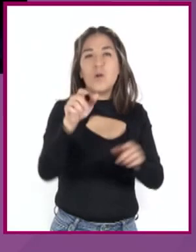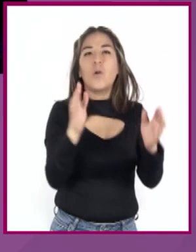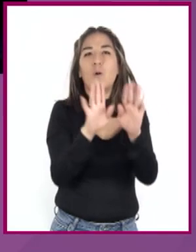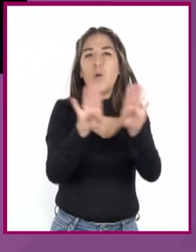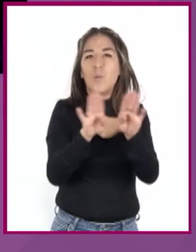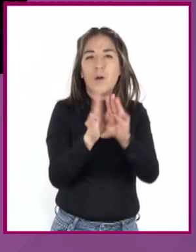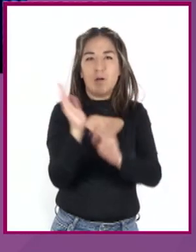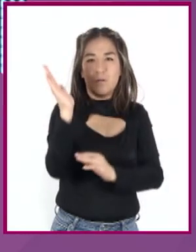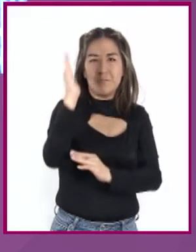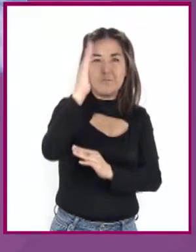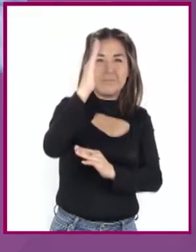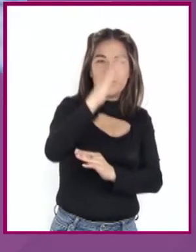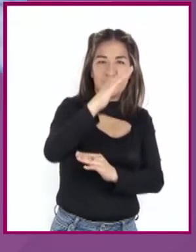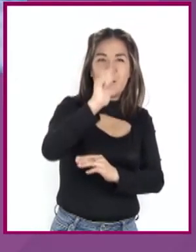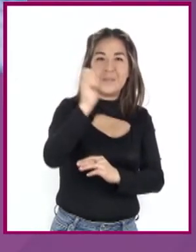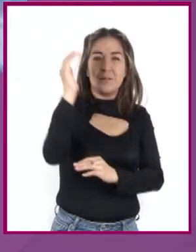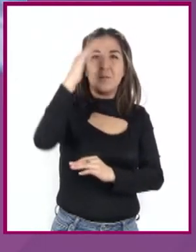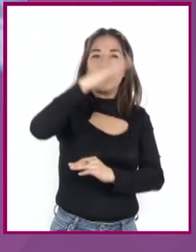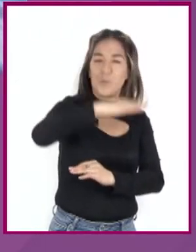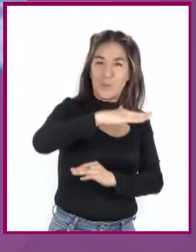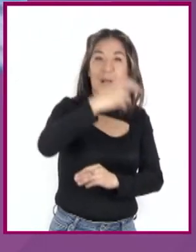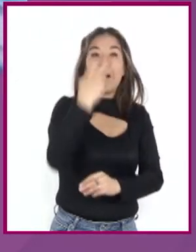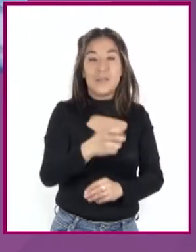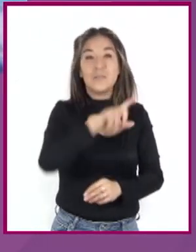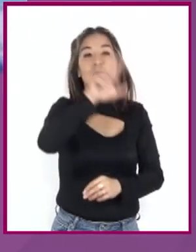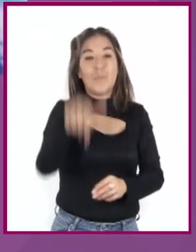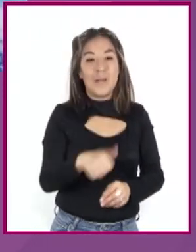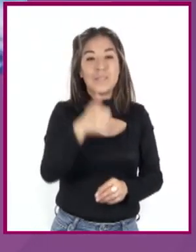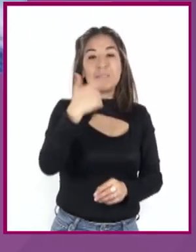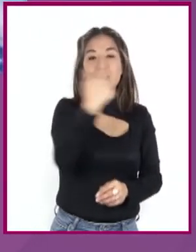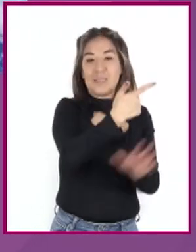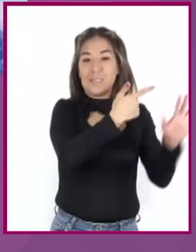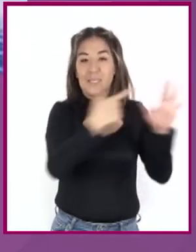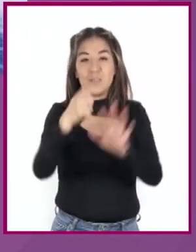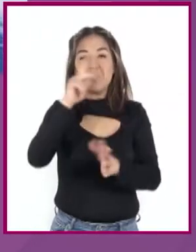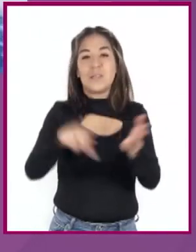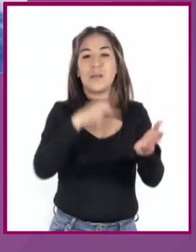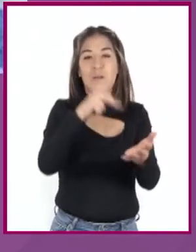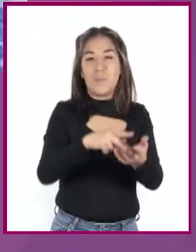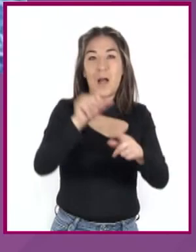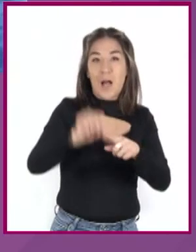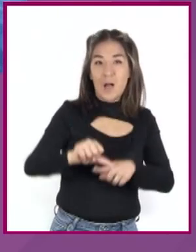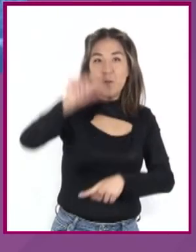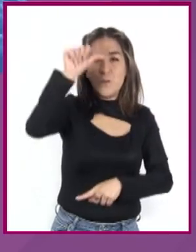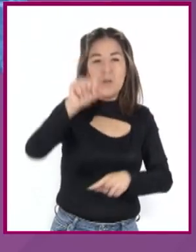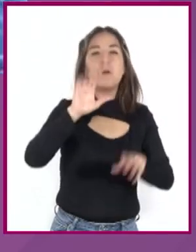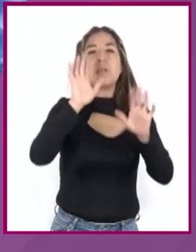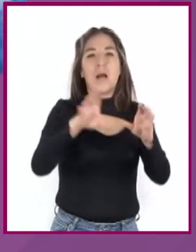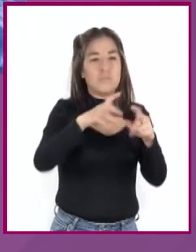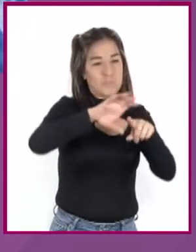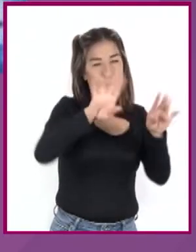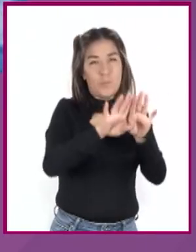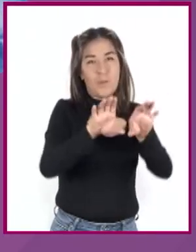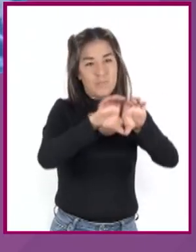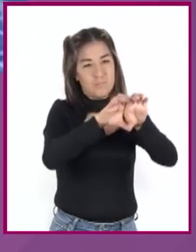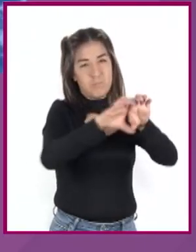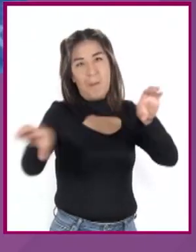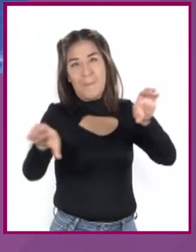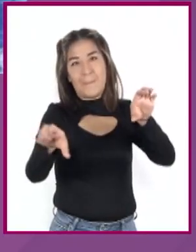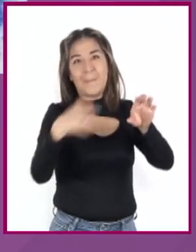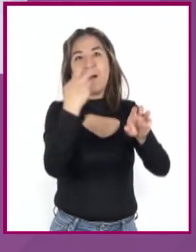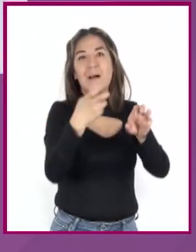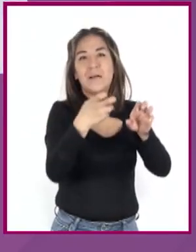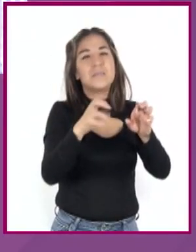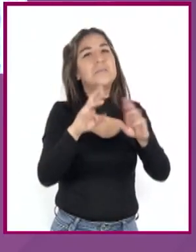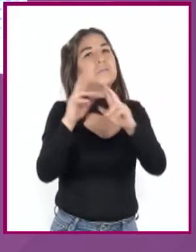horizontal. Octava, al llegar a los 700 kilómetros de altura, se suelta el satélite separándolo del cohete.